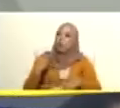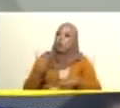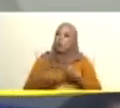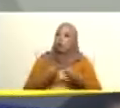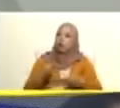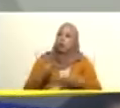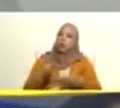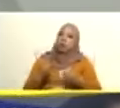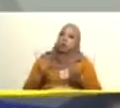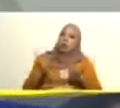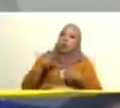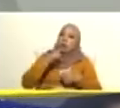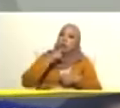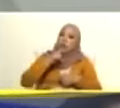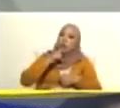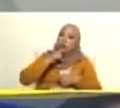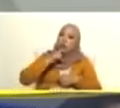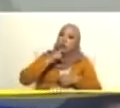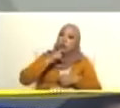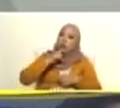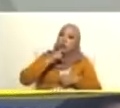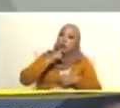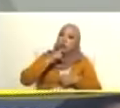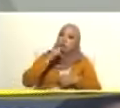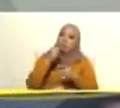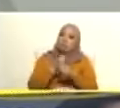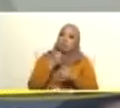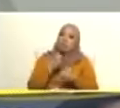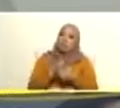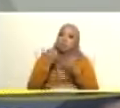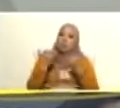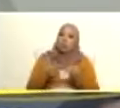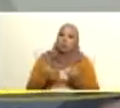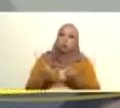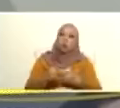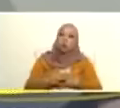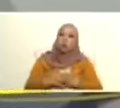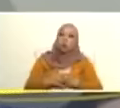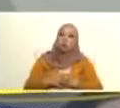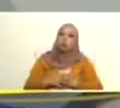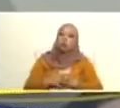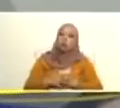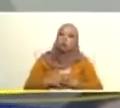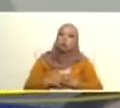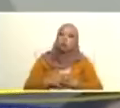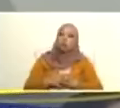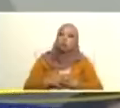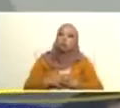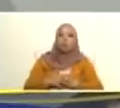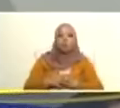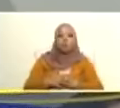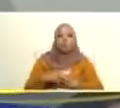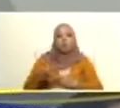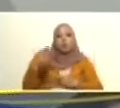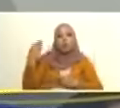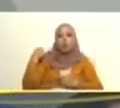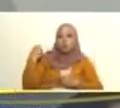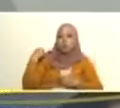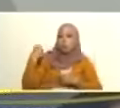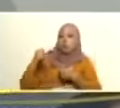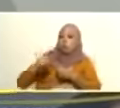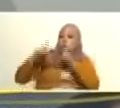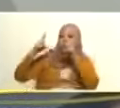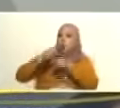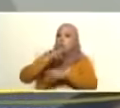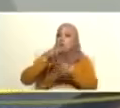la mano de hierro en el caso de la responsabilidad del Ministerio de Comercio, viene siendo lo que ha llamado usted y la